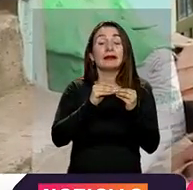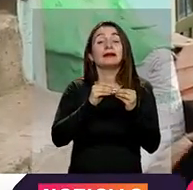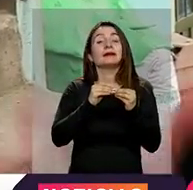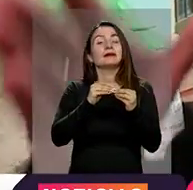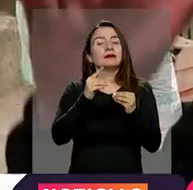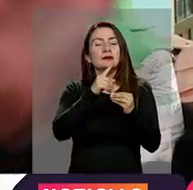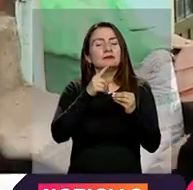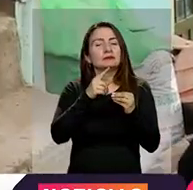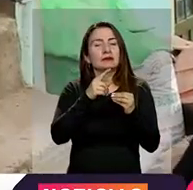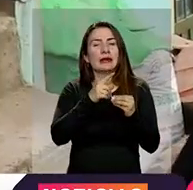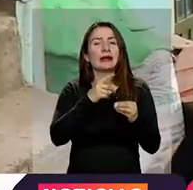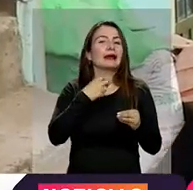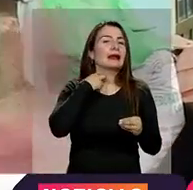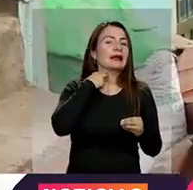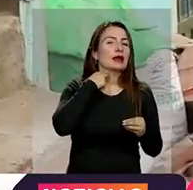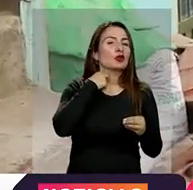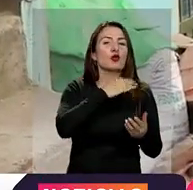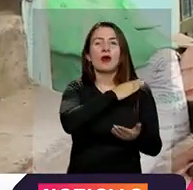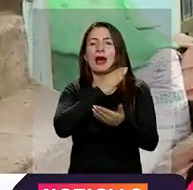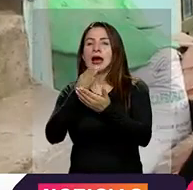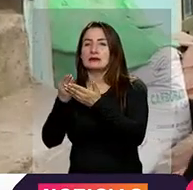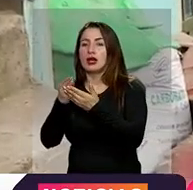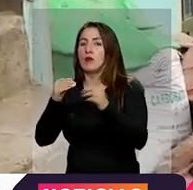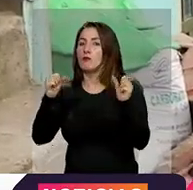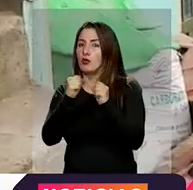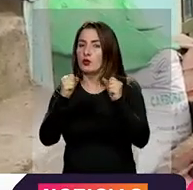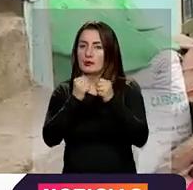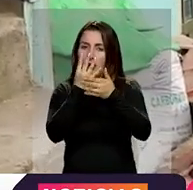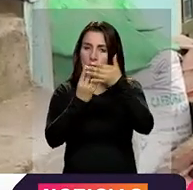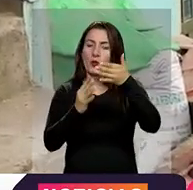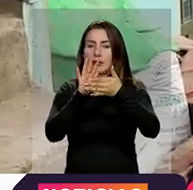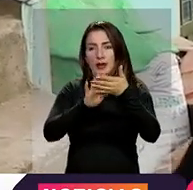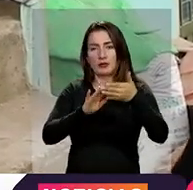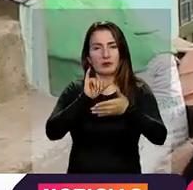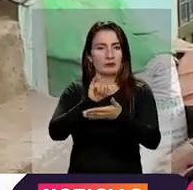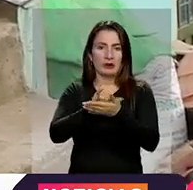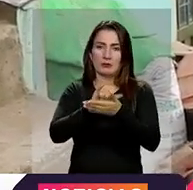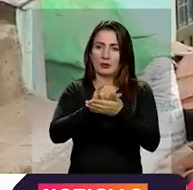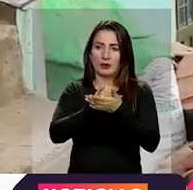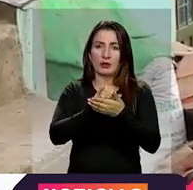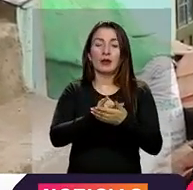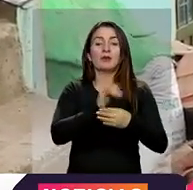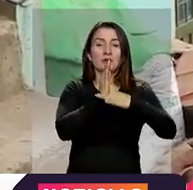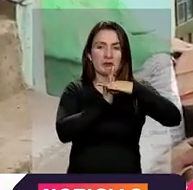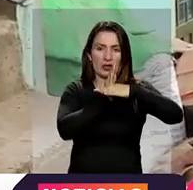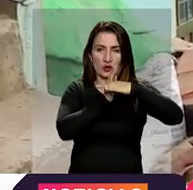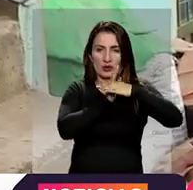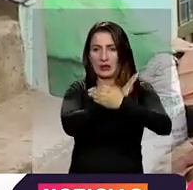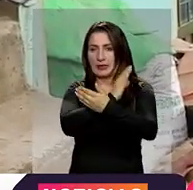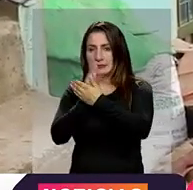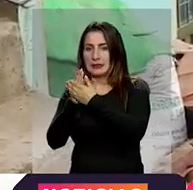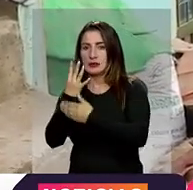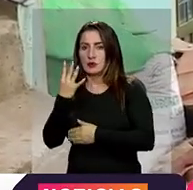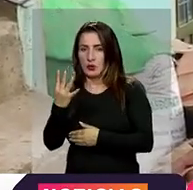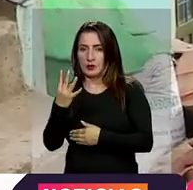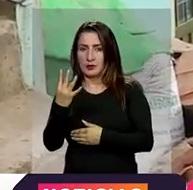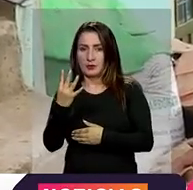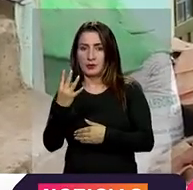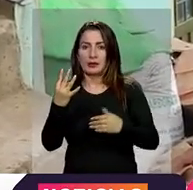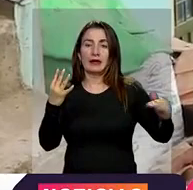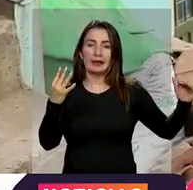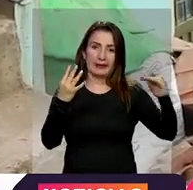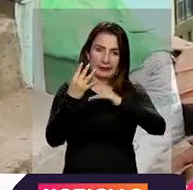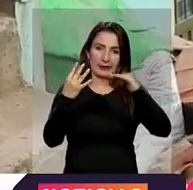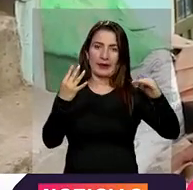de gerardo hacia bogotá en los horarios acostumbrados desde el mediodía hasta las 4 ingresarán las